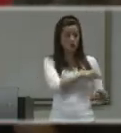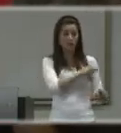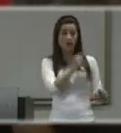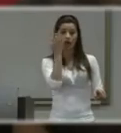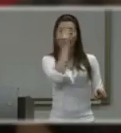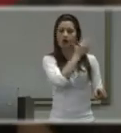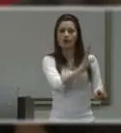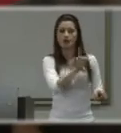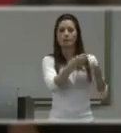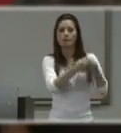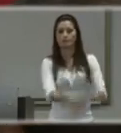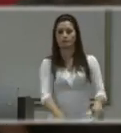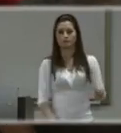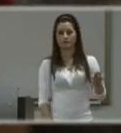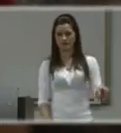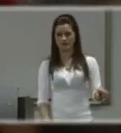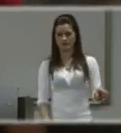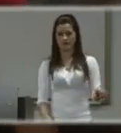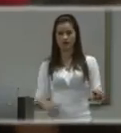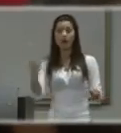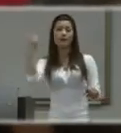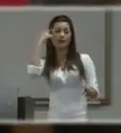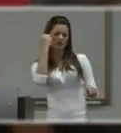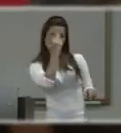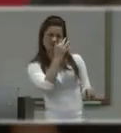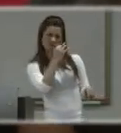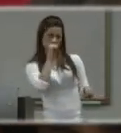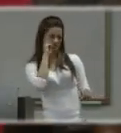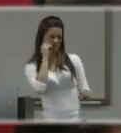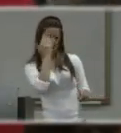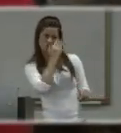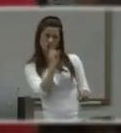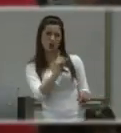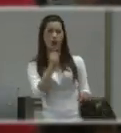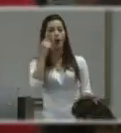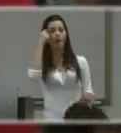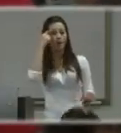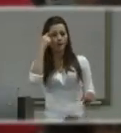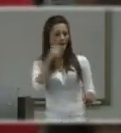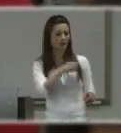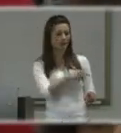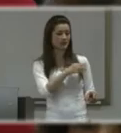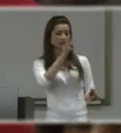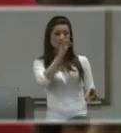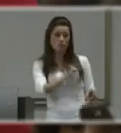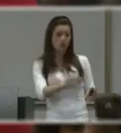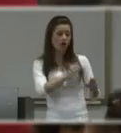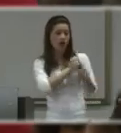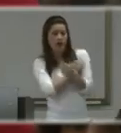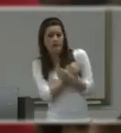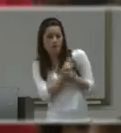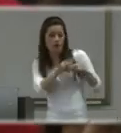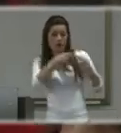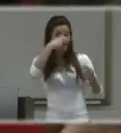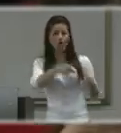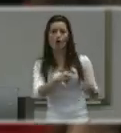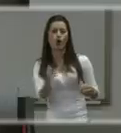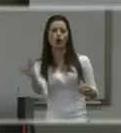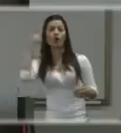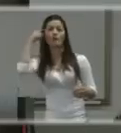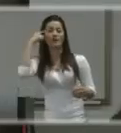se piensa que solamente llegará a tenerlo no voluntariamente, sino desde un acto de violencia. Yo creo